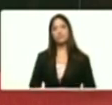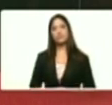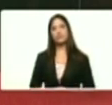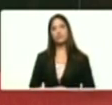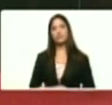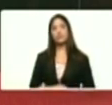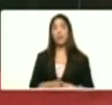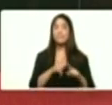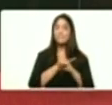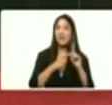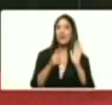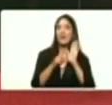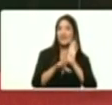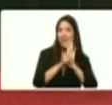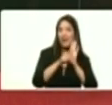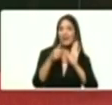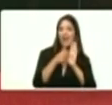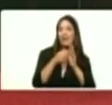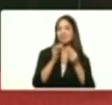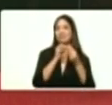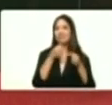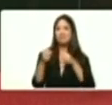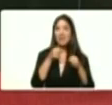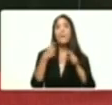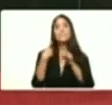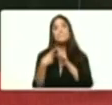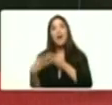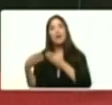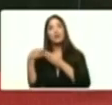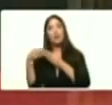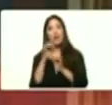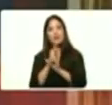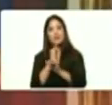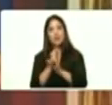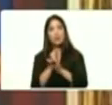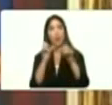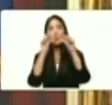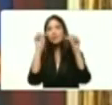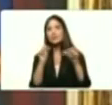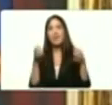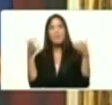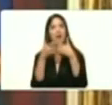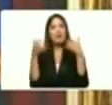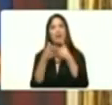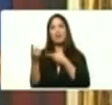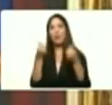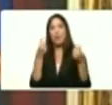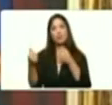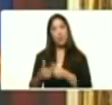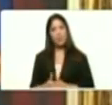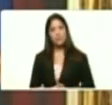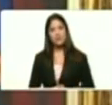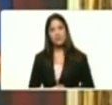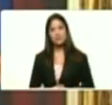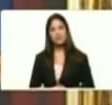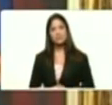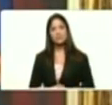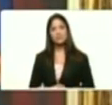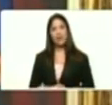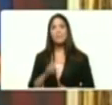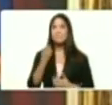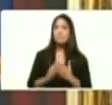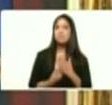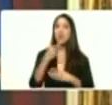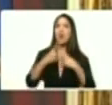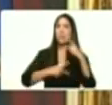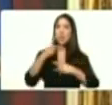bueno, la vulneraron, combinado, con el dólar, today, un sistema, guerra económica, la relantización, la